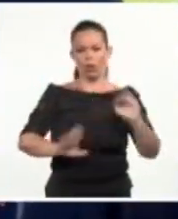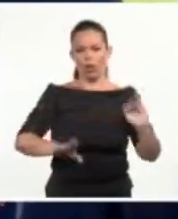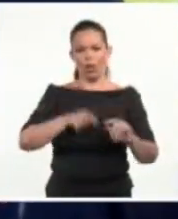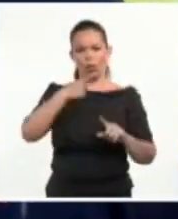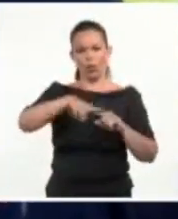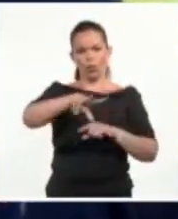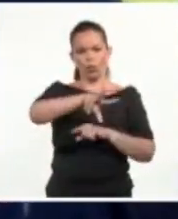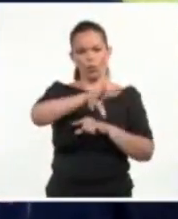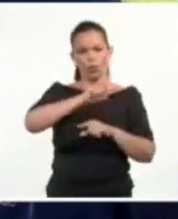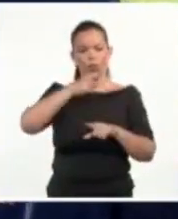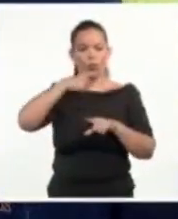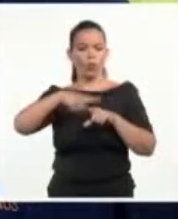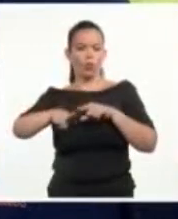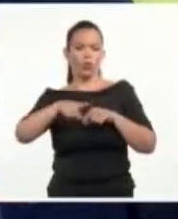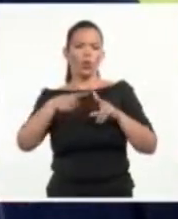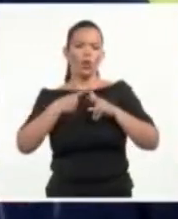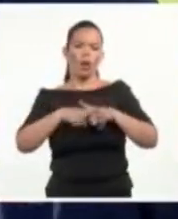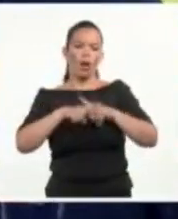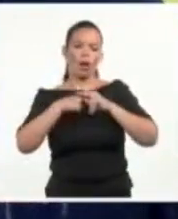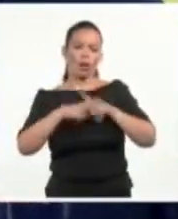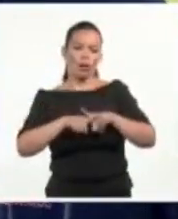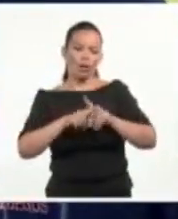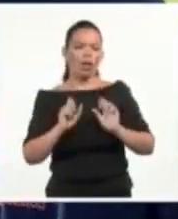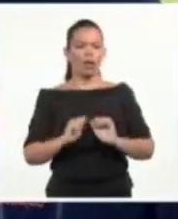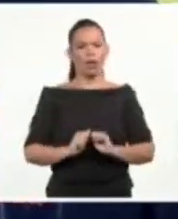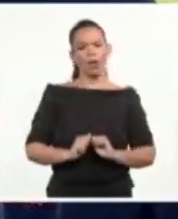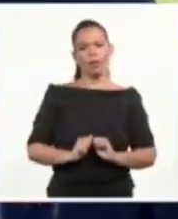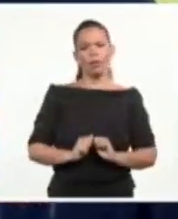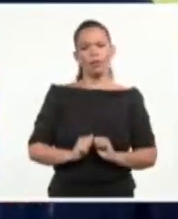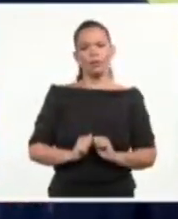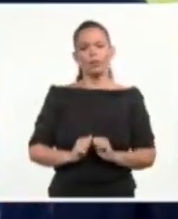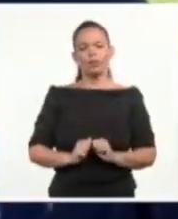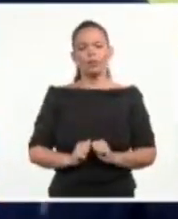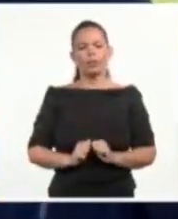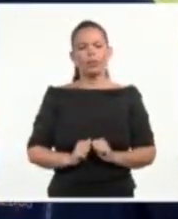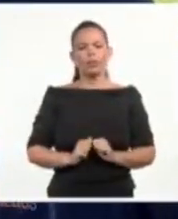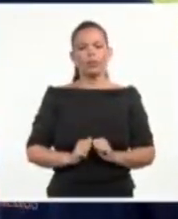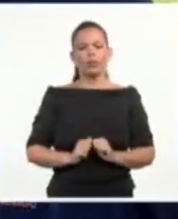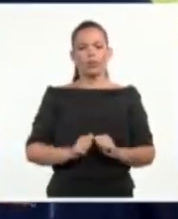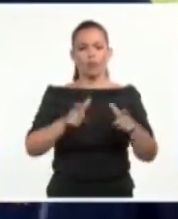dado mantenimiento, hemos recuperado conductor, transformadores y